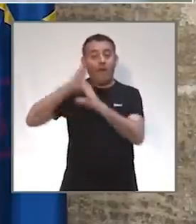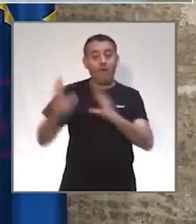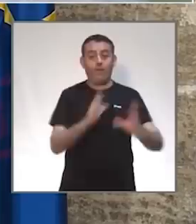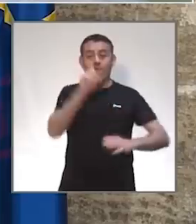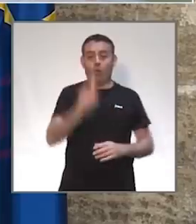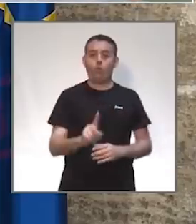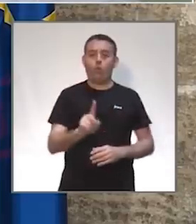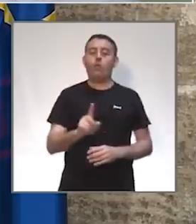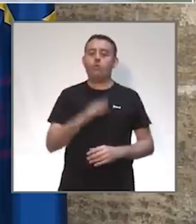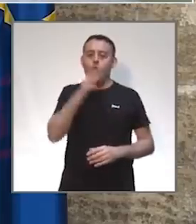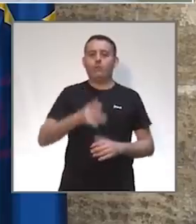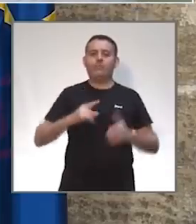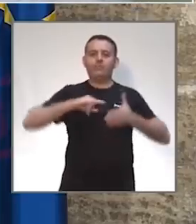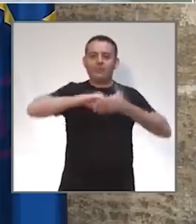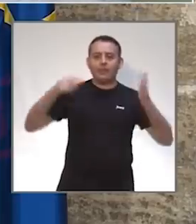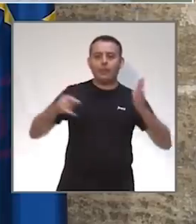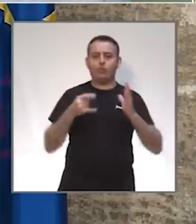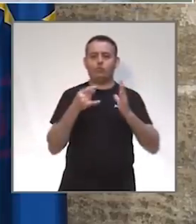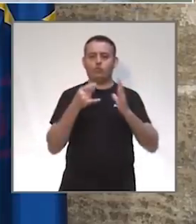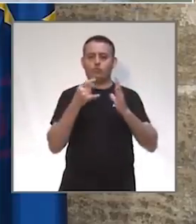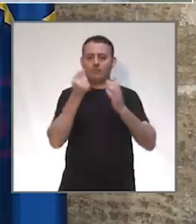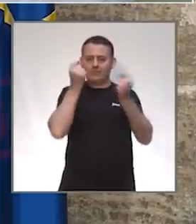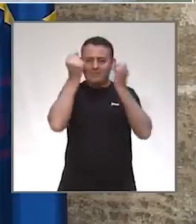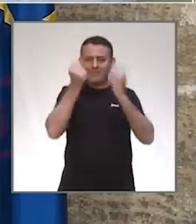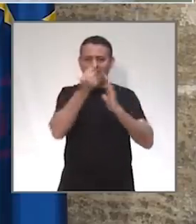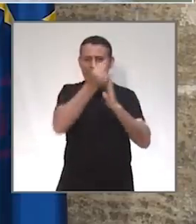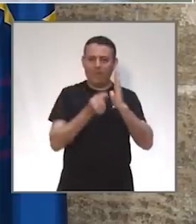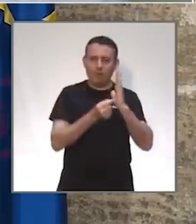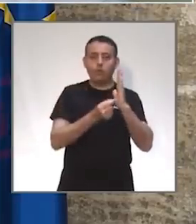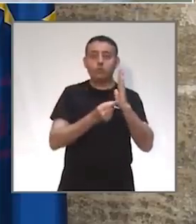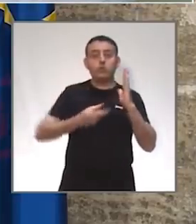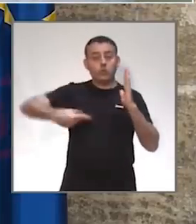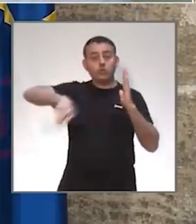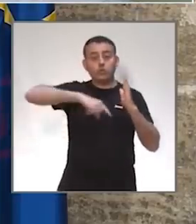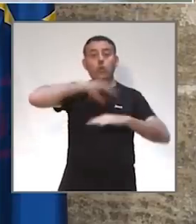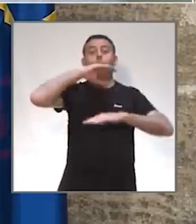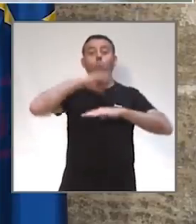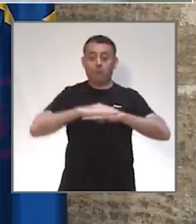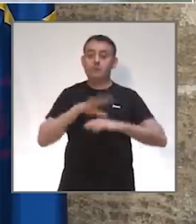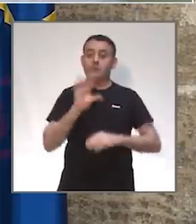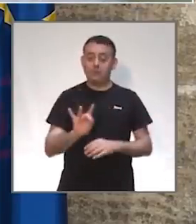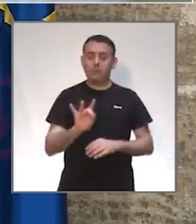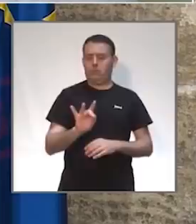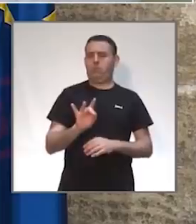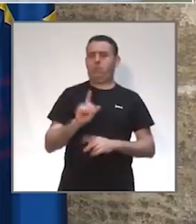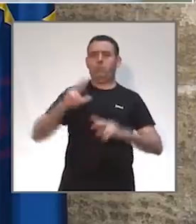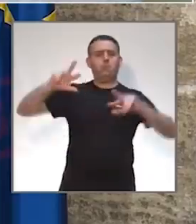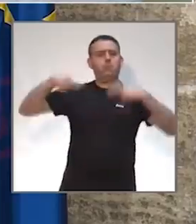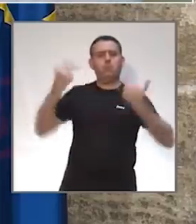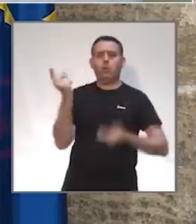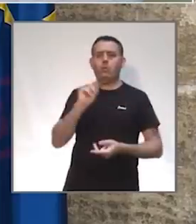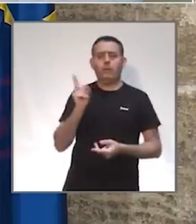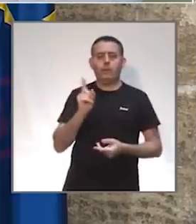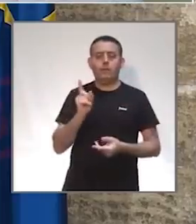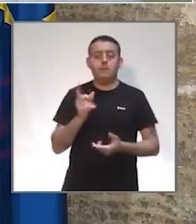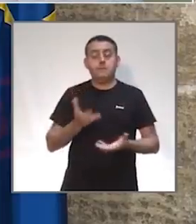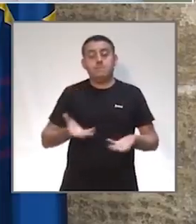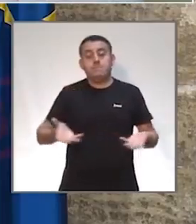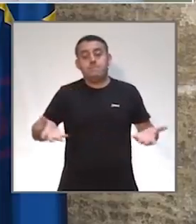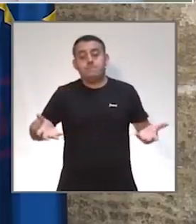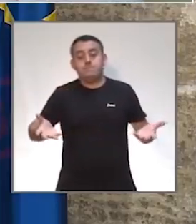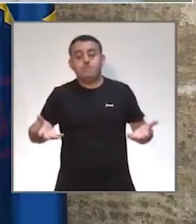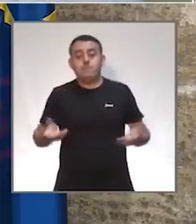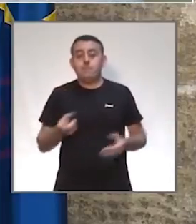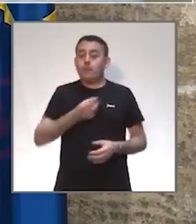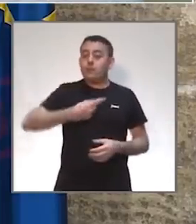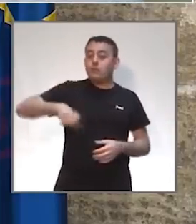El Jemesí, Alcira... O sea, que estamos hablando de una población importante con un hospital de referencia, ¿no? Y claro, aquí el problema es